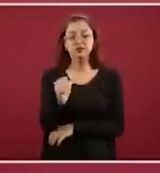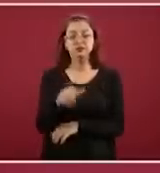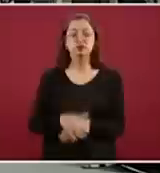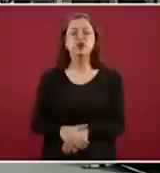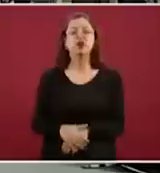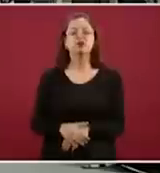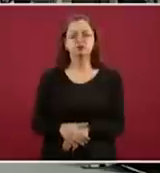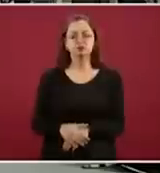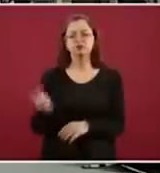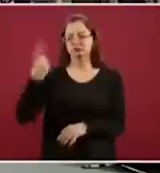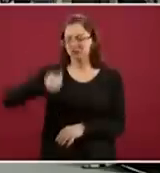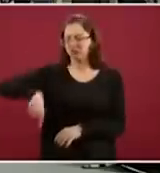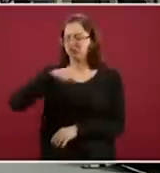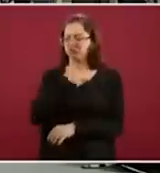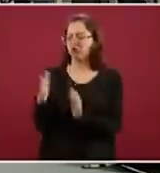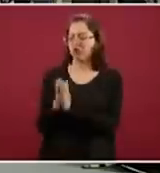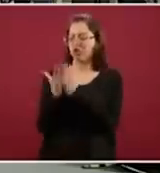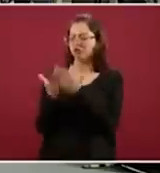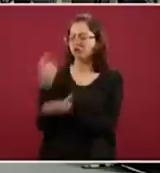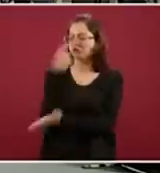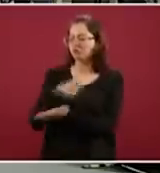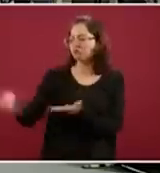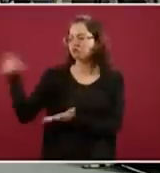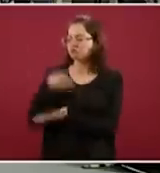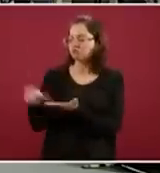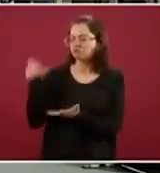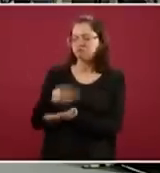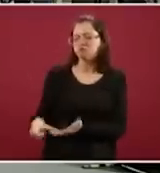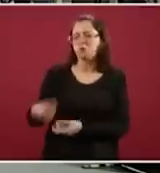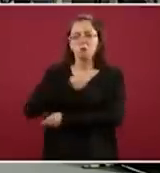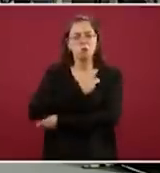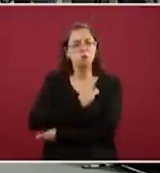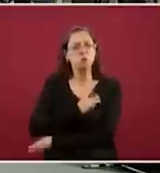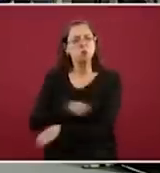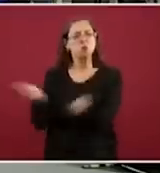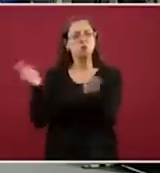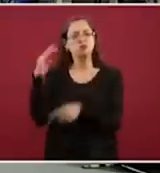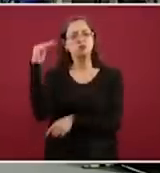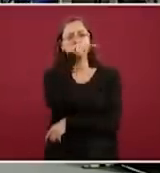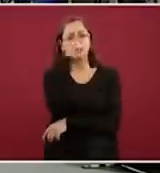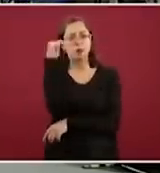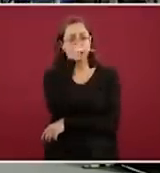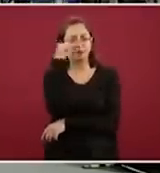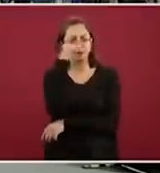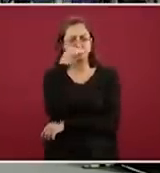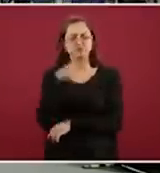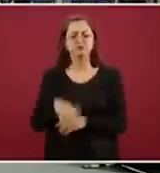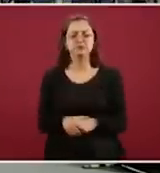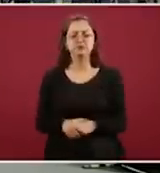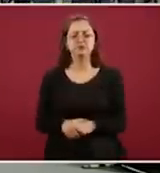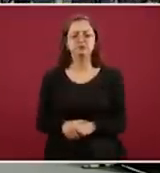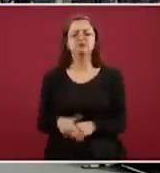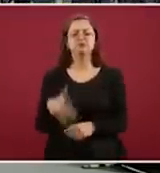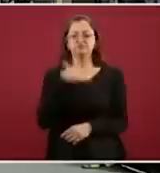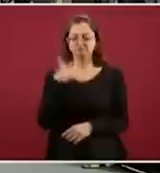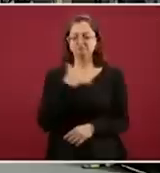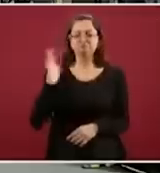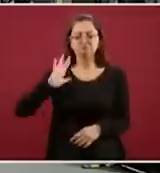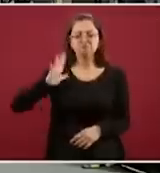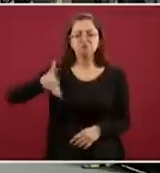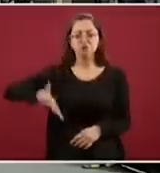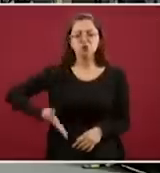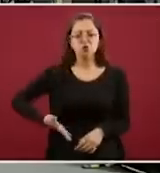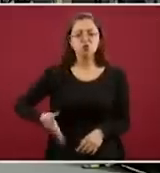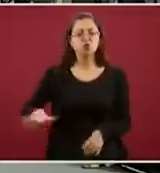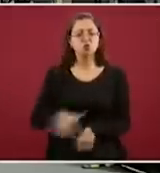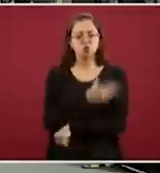y nosotros entregamos los libros gratuitos de secundaria. Y es un orgullo porque al tomar